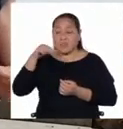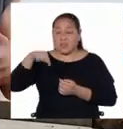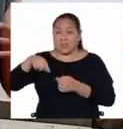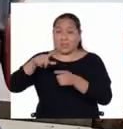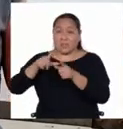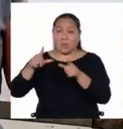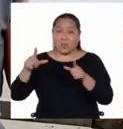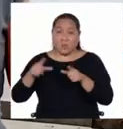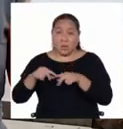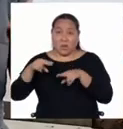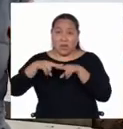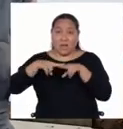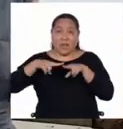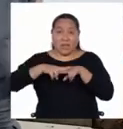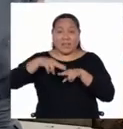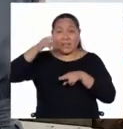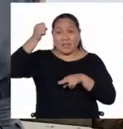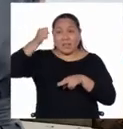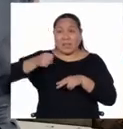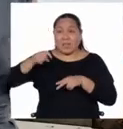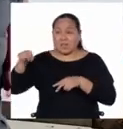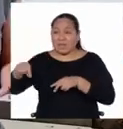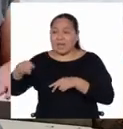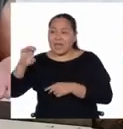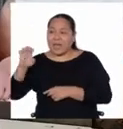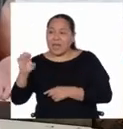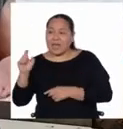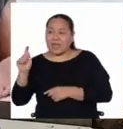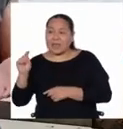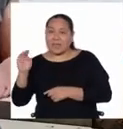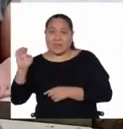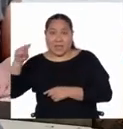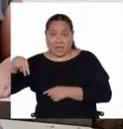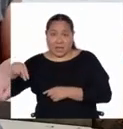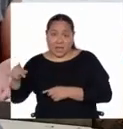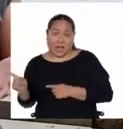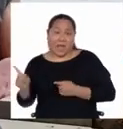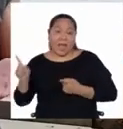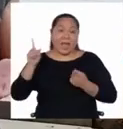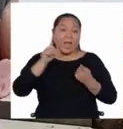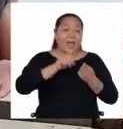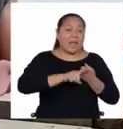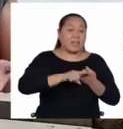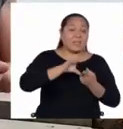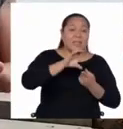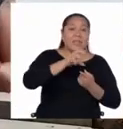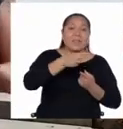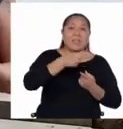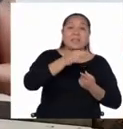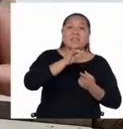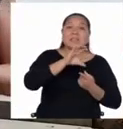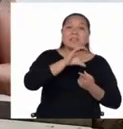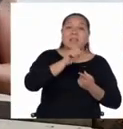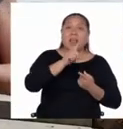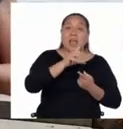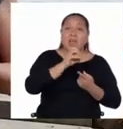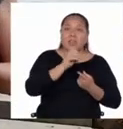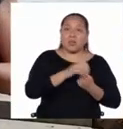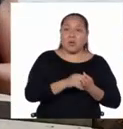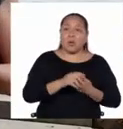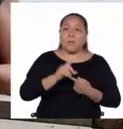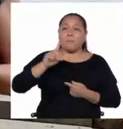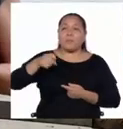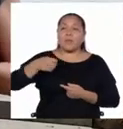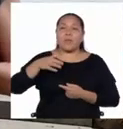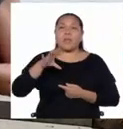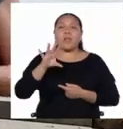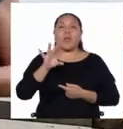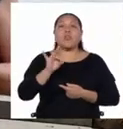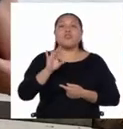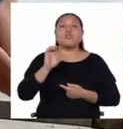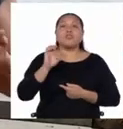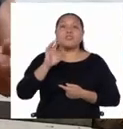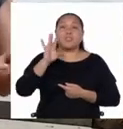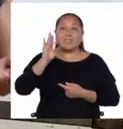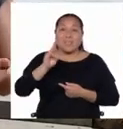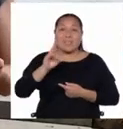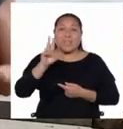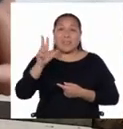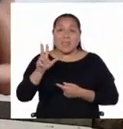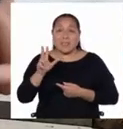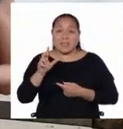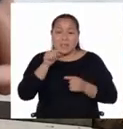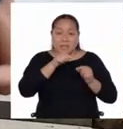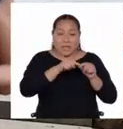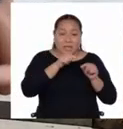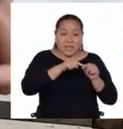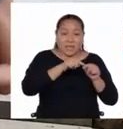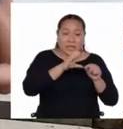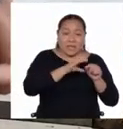tren, como ya he dicho, iba de Eten a Chiclayo. En 1873 se construyó un ramal de Chiclayo